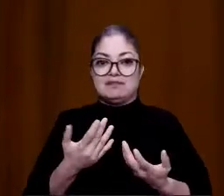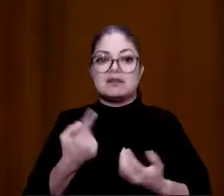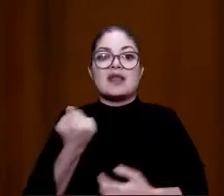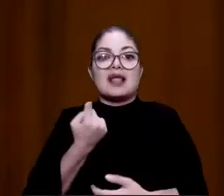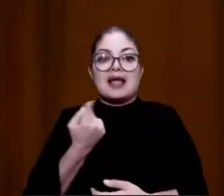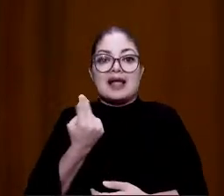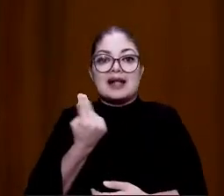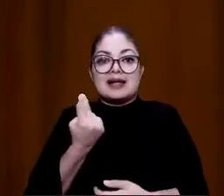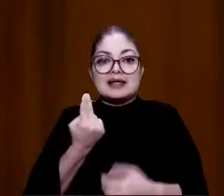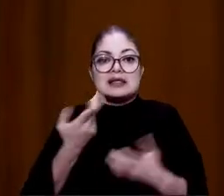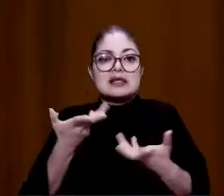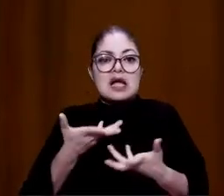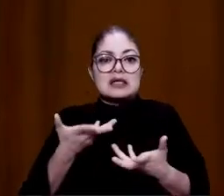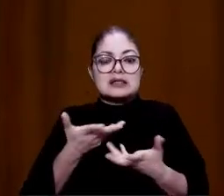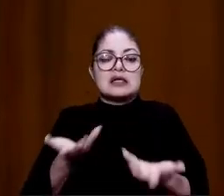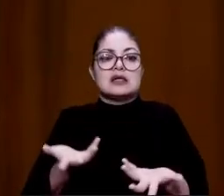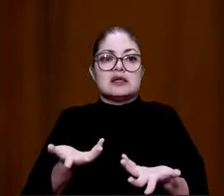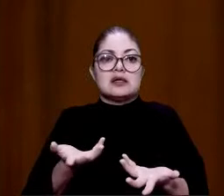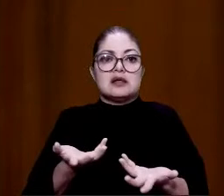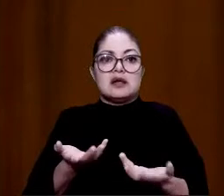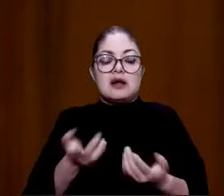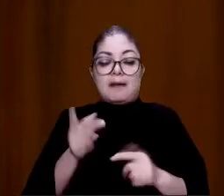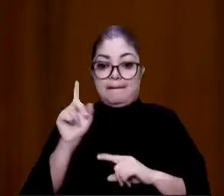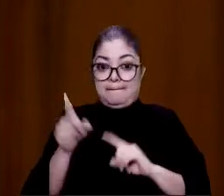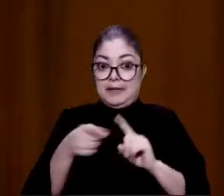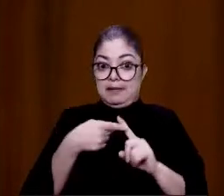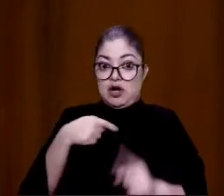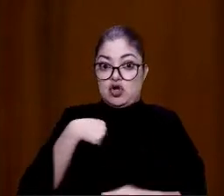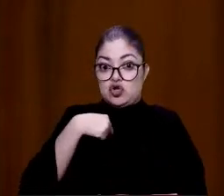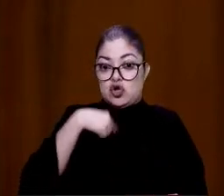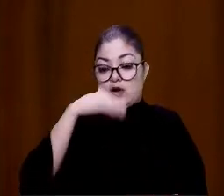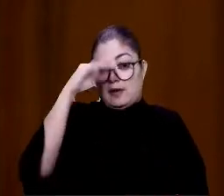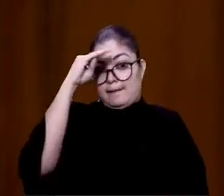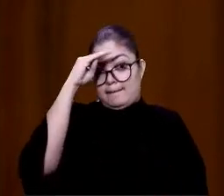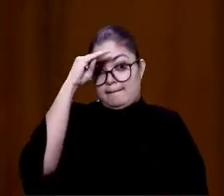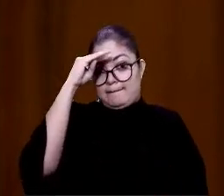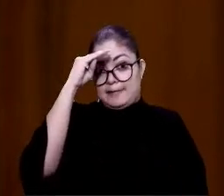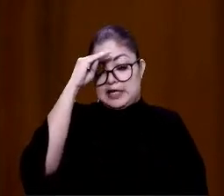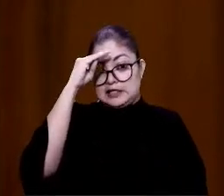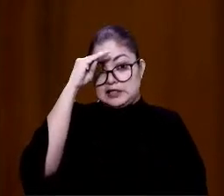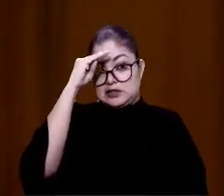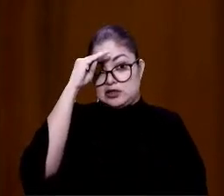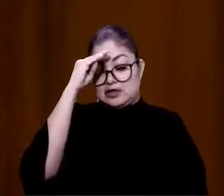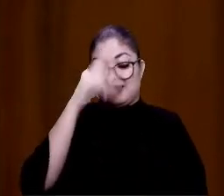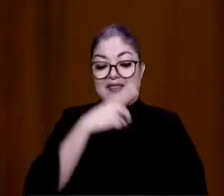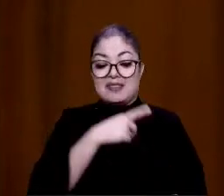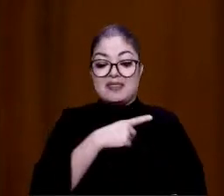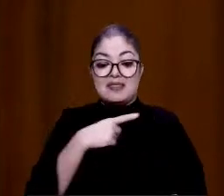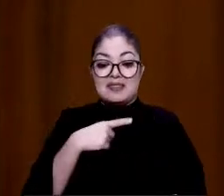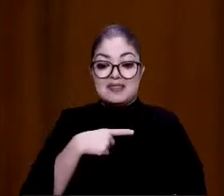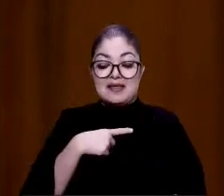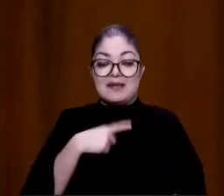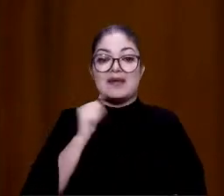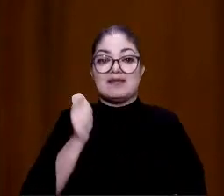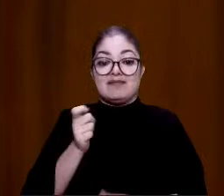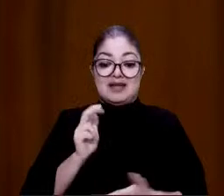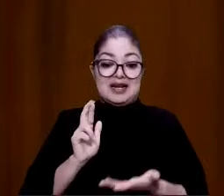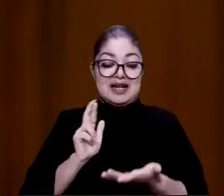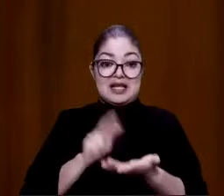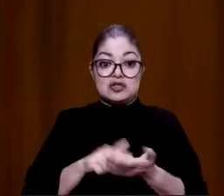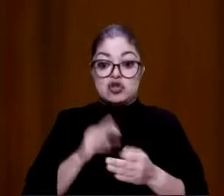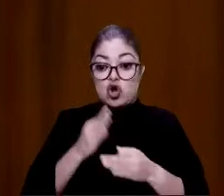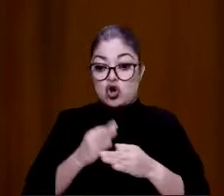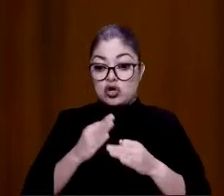hacer? Primero, yo considero que debemos determinar un registro. Hasta el momento